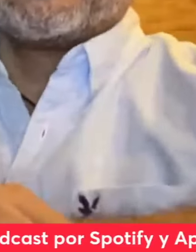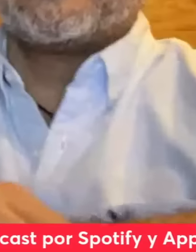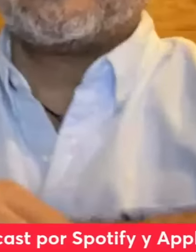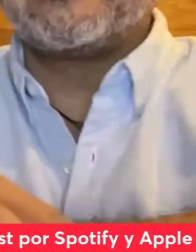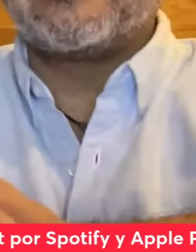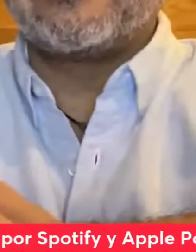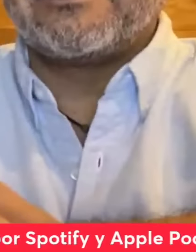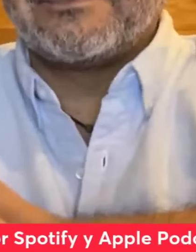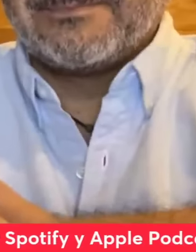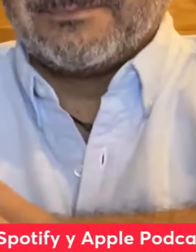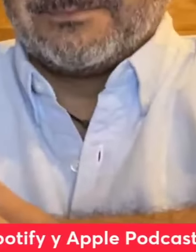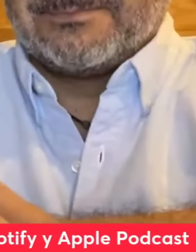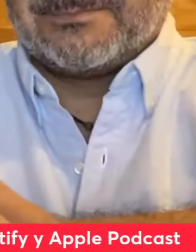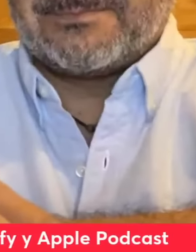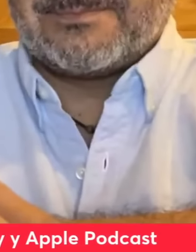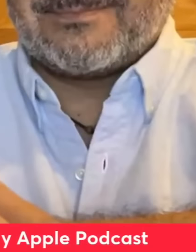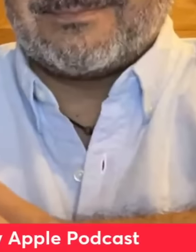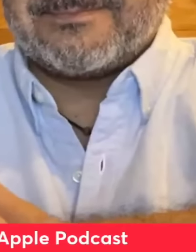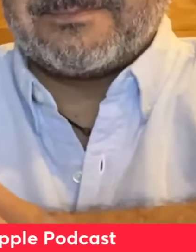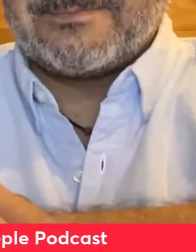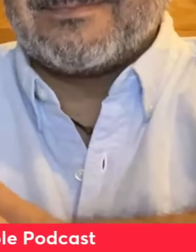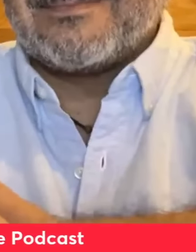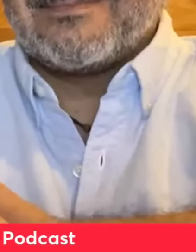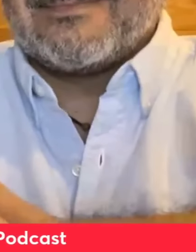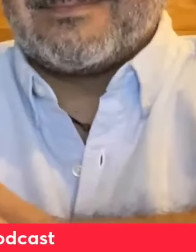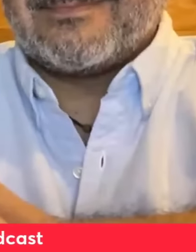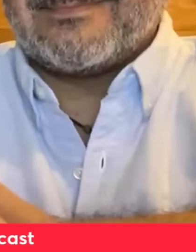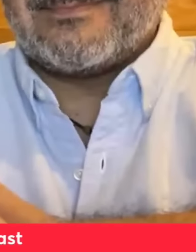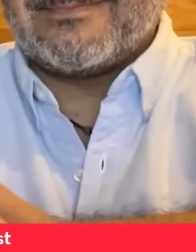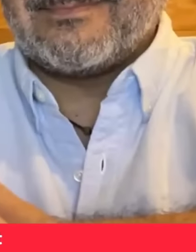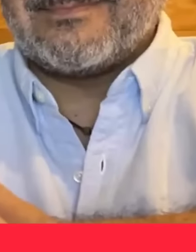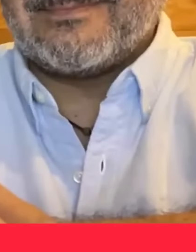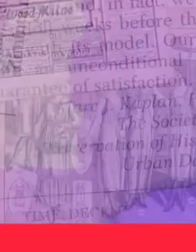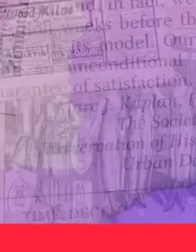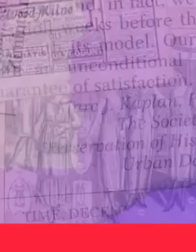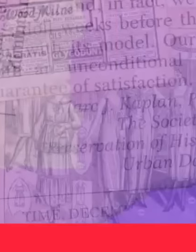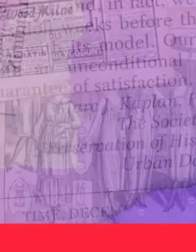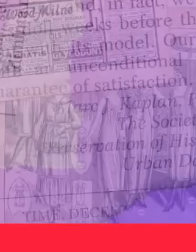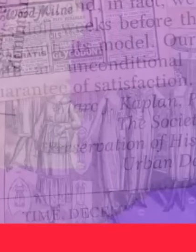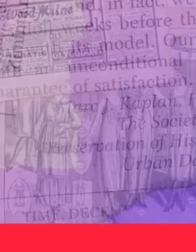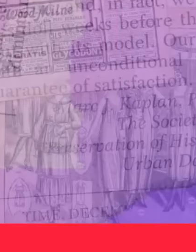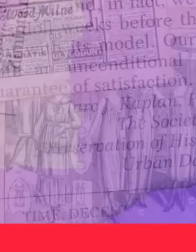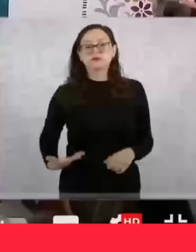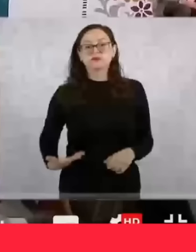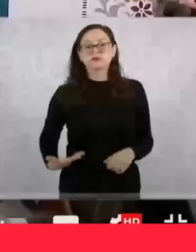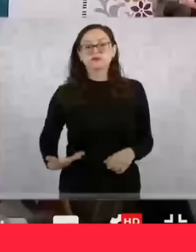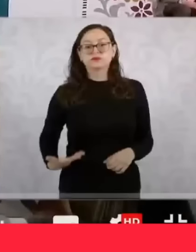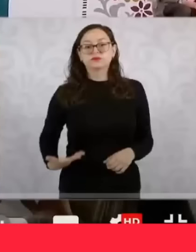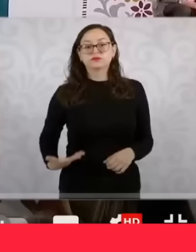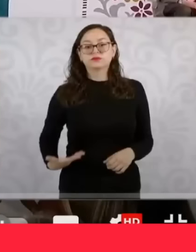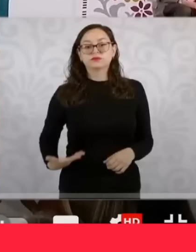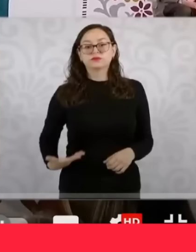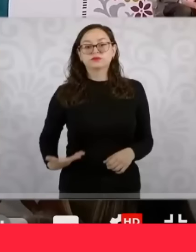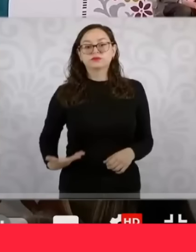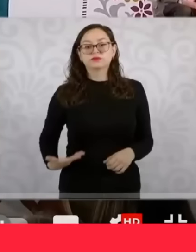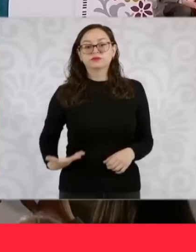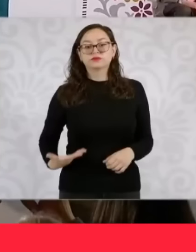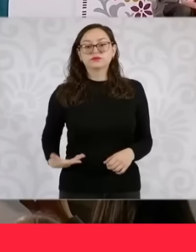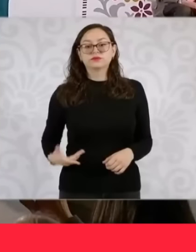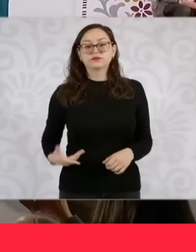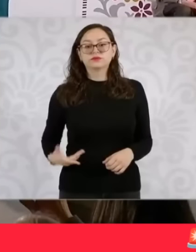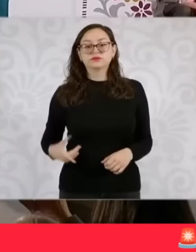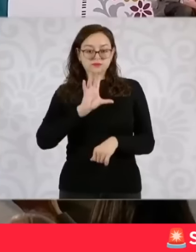viste la presentación de esta reforma a ley secundaria que ya se hace desde el Gobierno Federal una reforma que promete pues